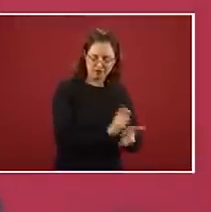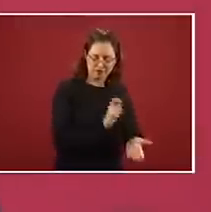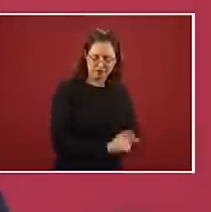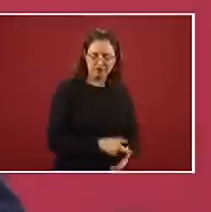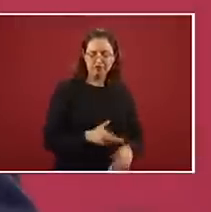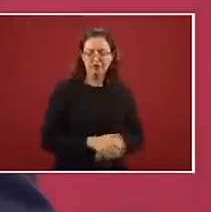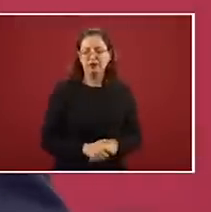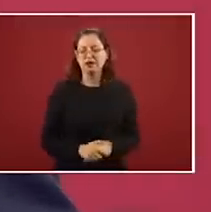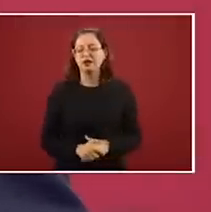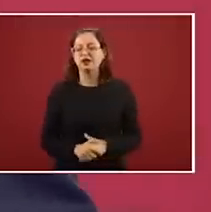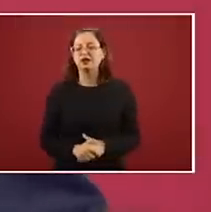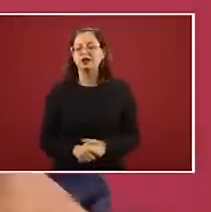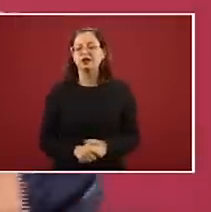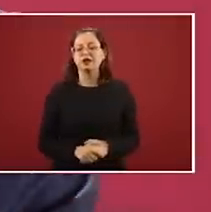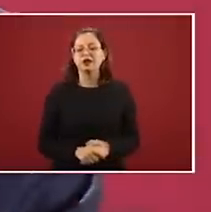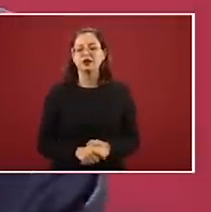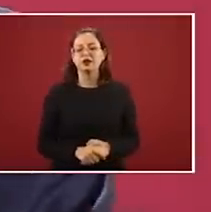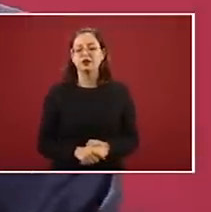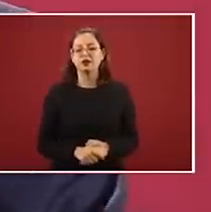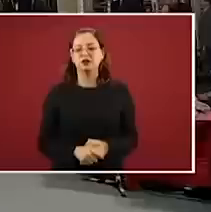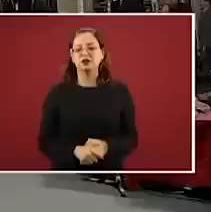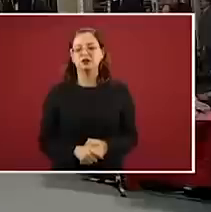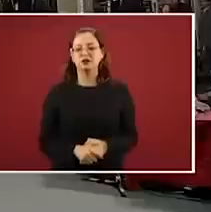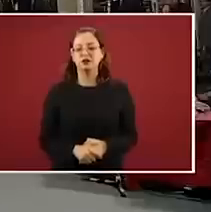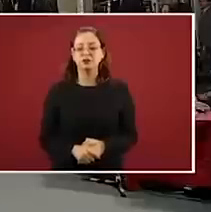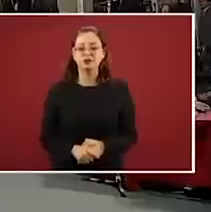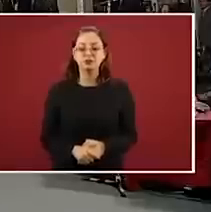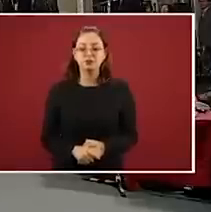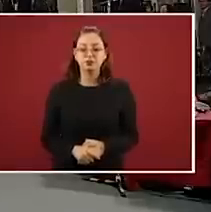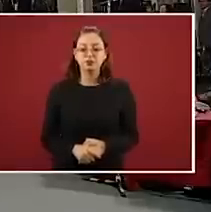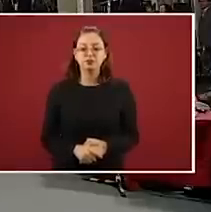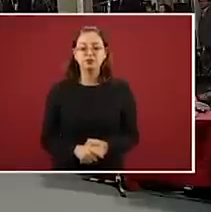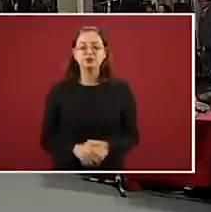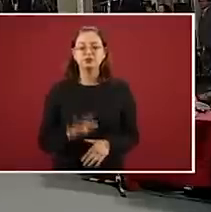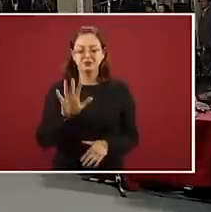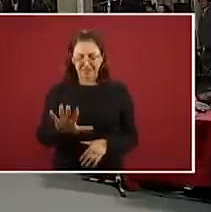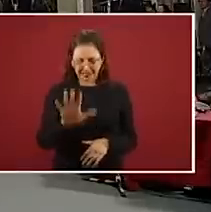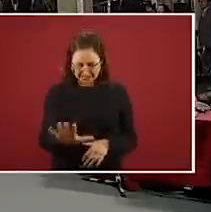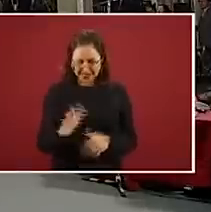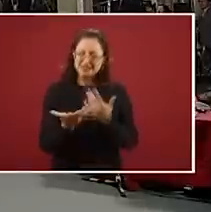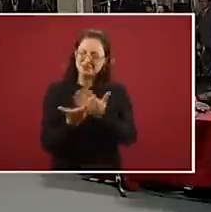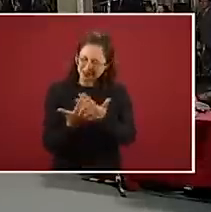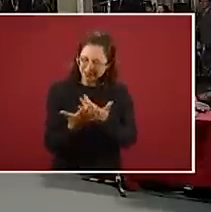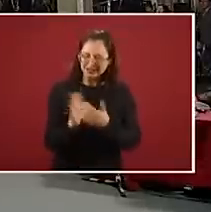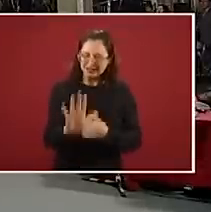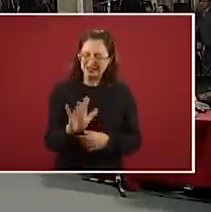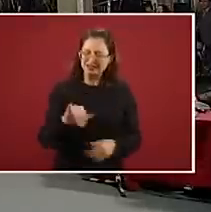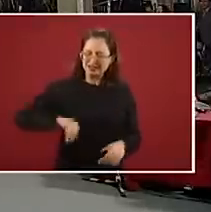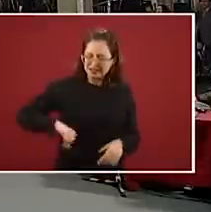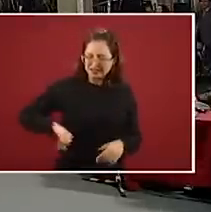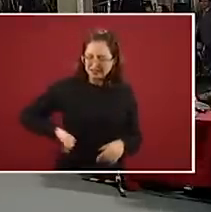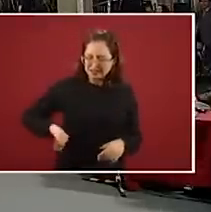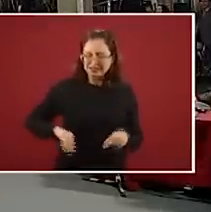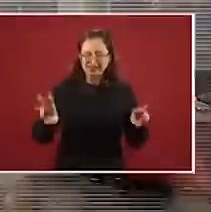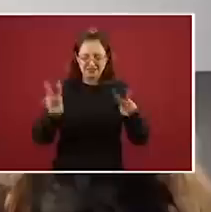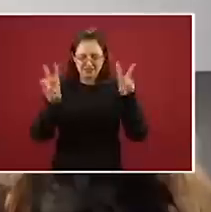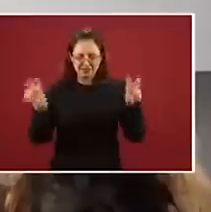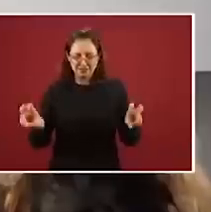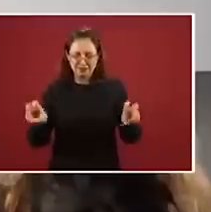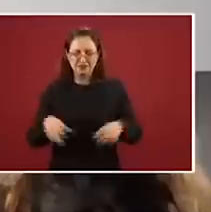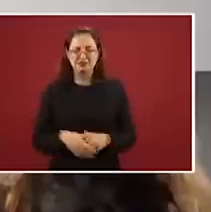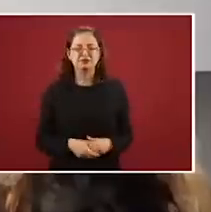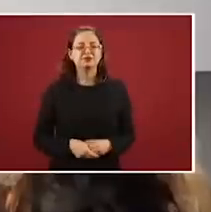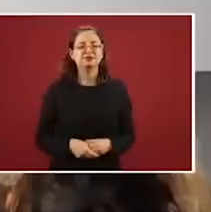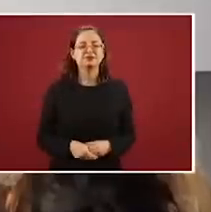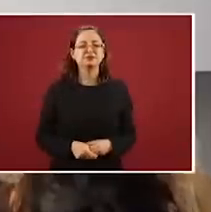Perdón, la preponderancia. Recursos, o sea, ya están etiquetados. Es que es muy interesante esto. Entonces, ¿qué se